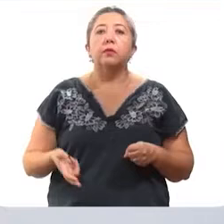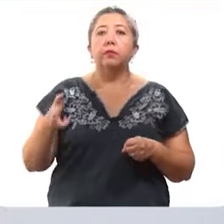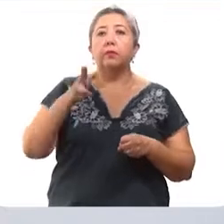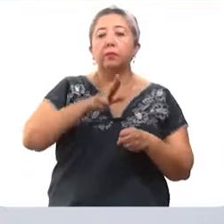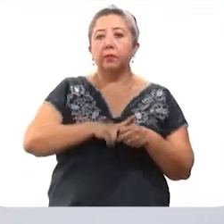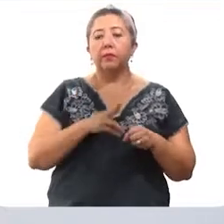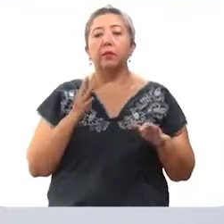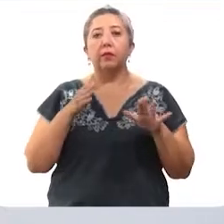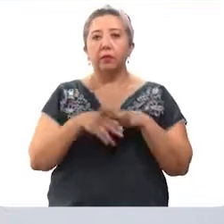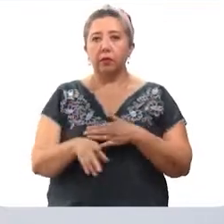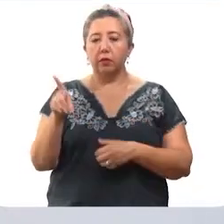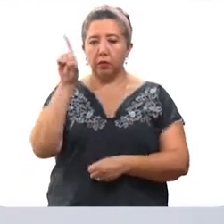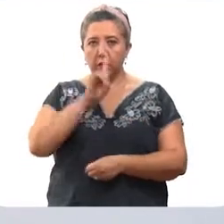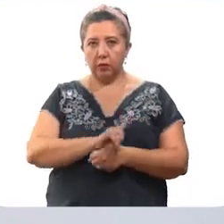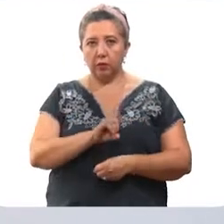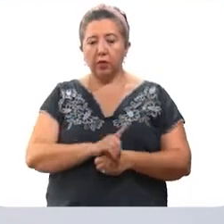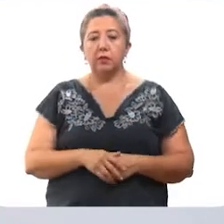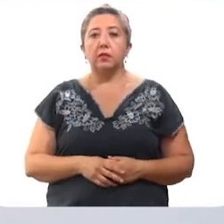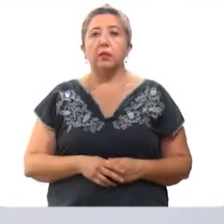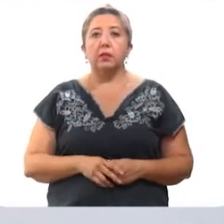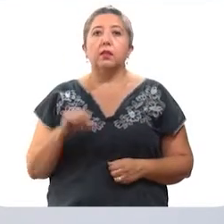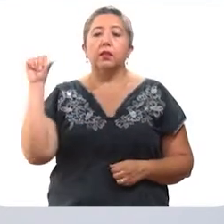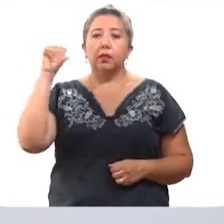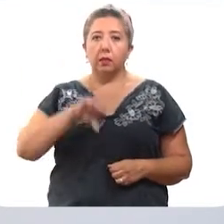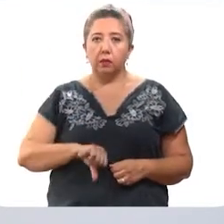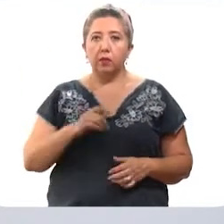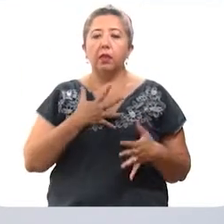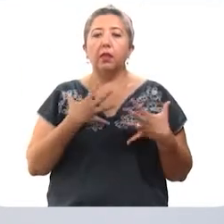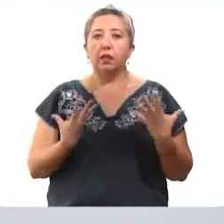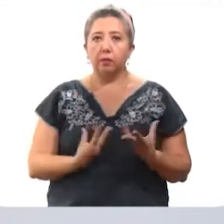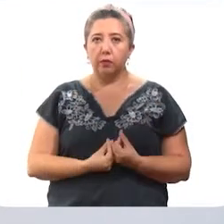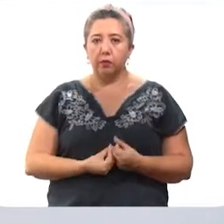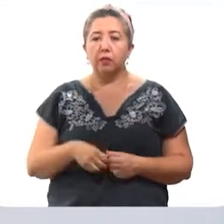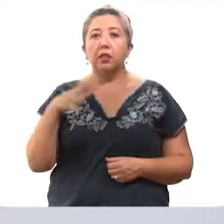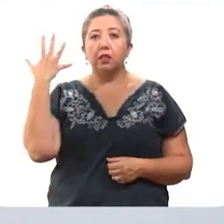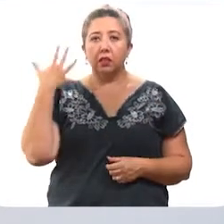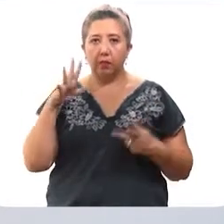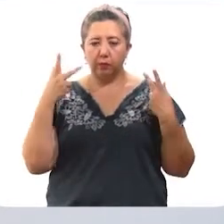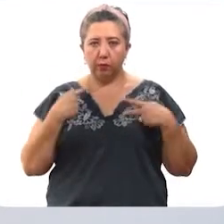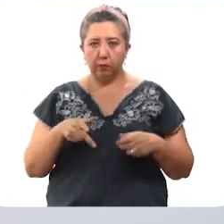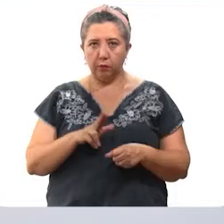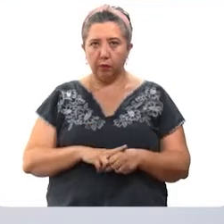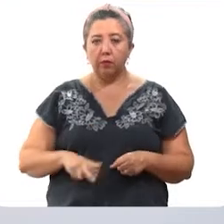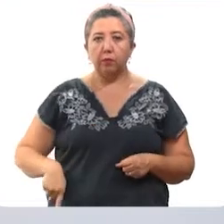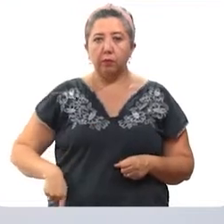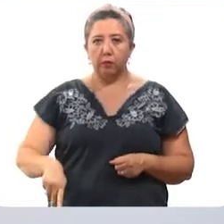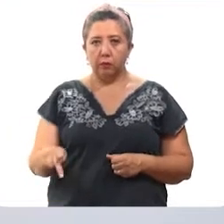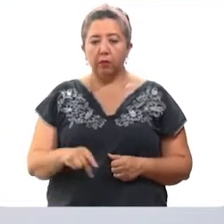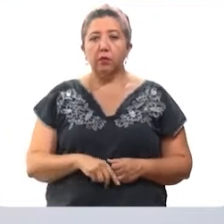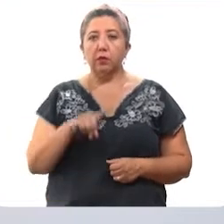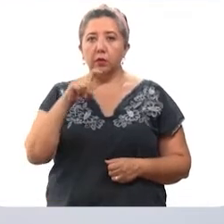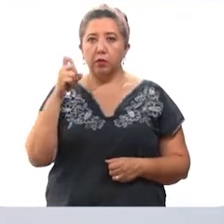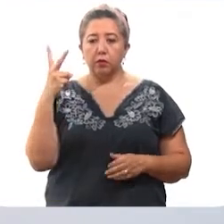importantes son la ocupación hospitalaria y los ingresos diarios. El día de hoy tenemos 10 pacientes en hospitales públicos,